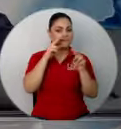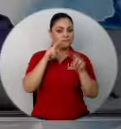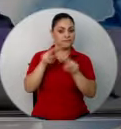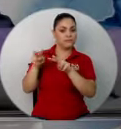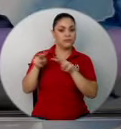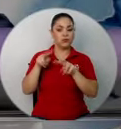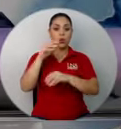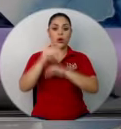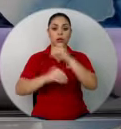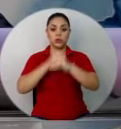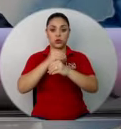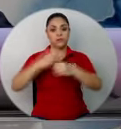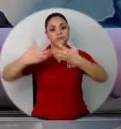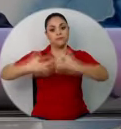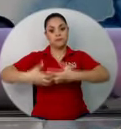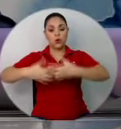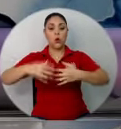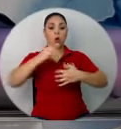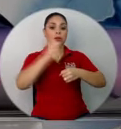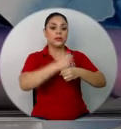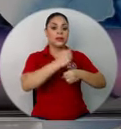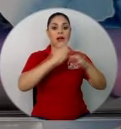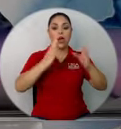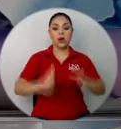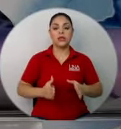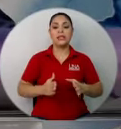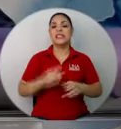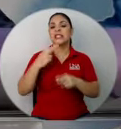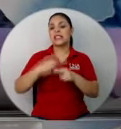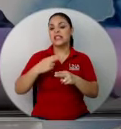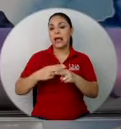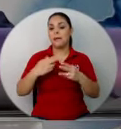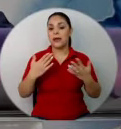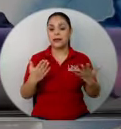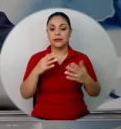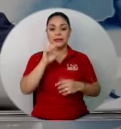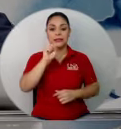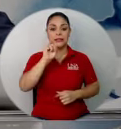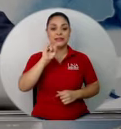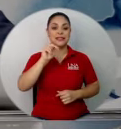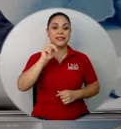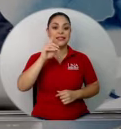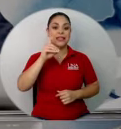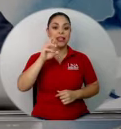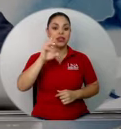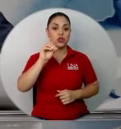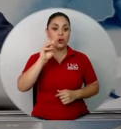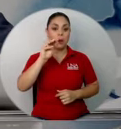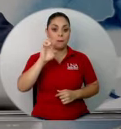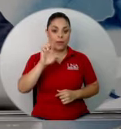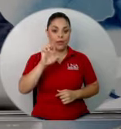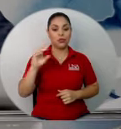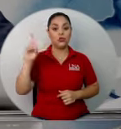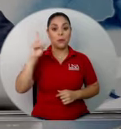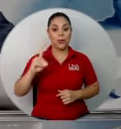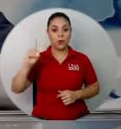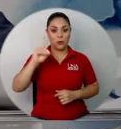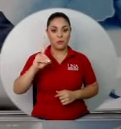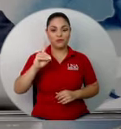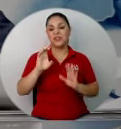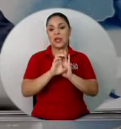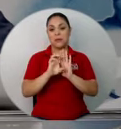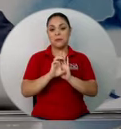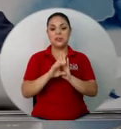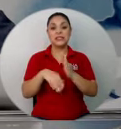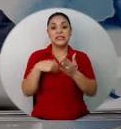y a nivel de los trabajadores, podríamos llamarlo como el síndrome del domingo, que es un indicador muy importante. Cuando llega el domingo decimos,